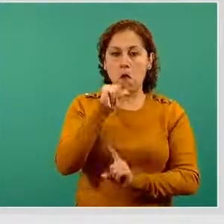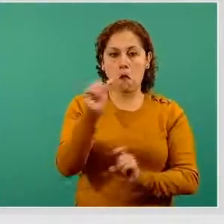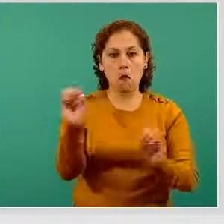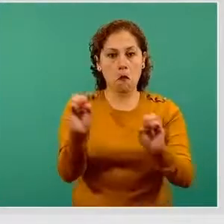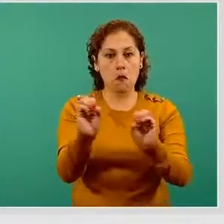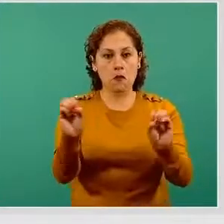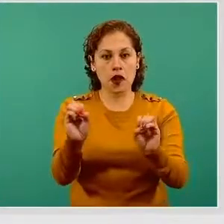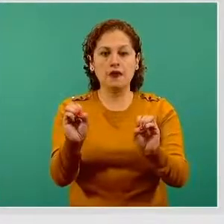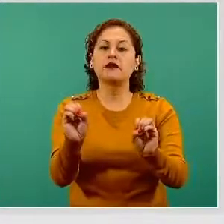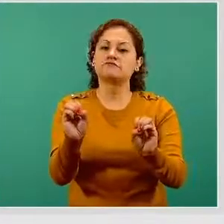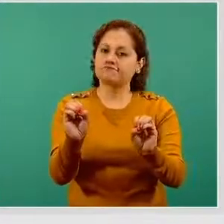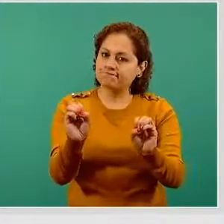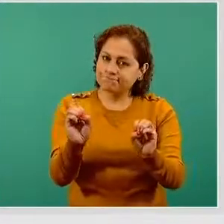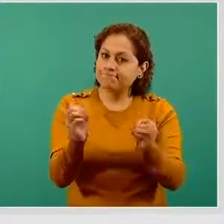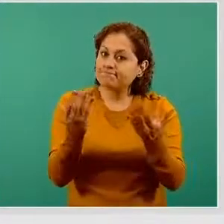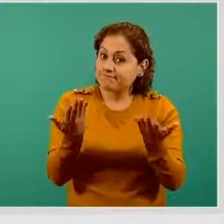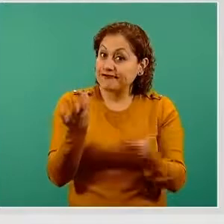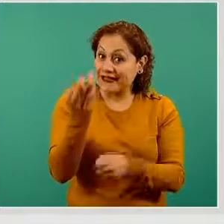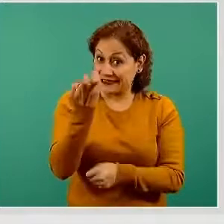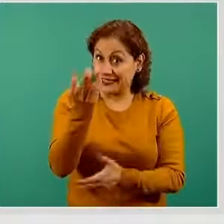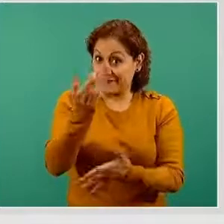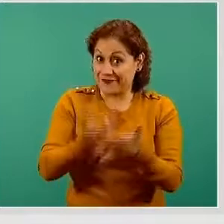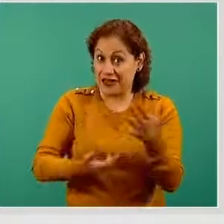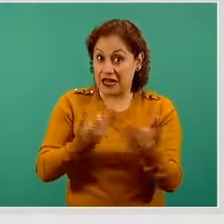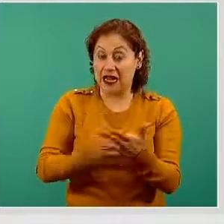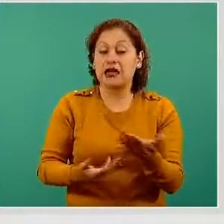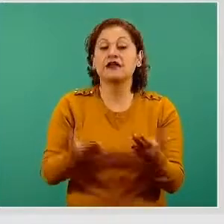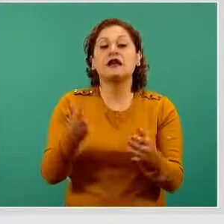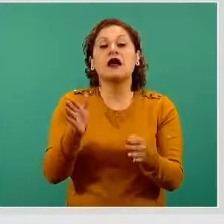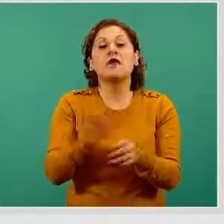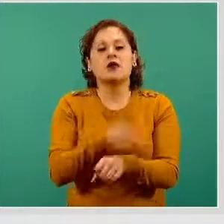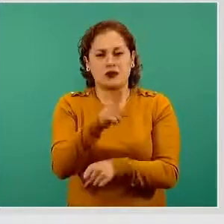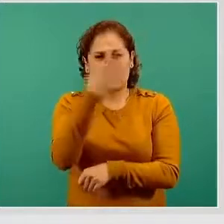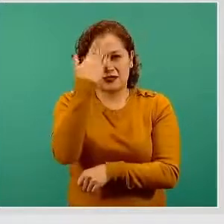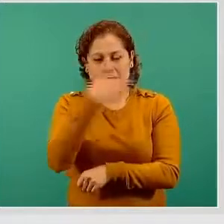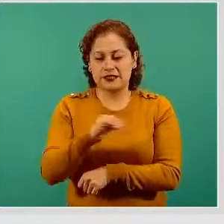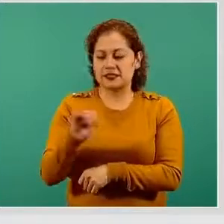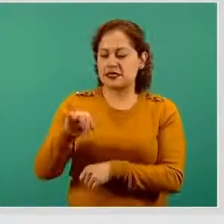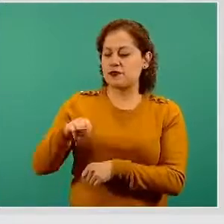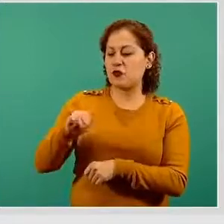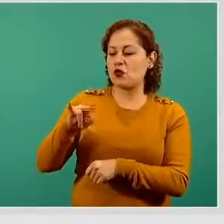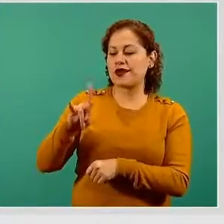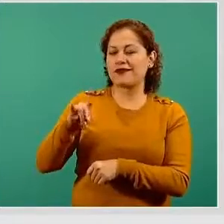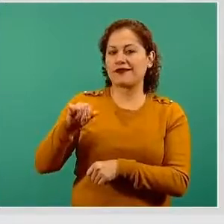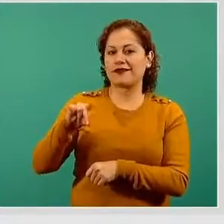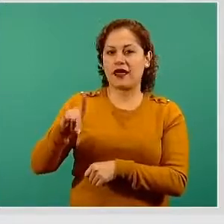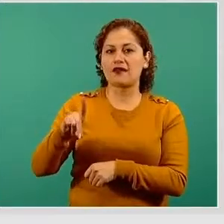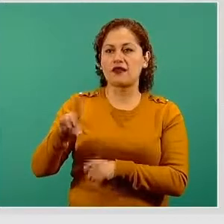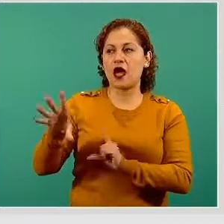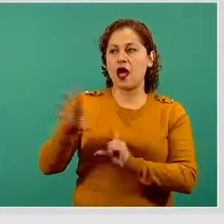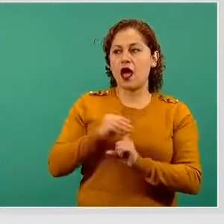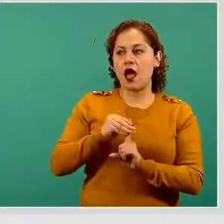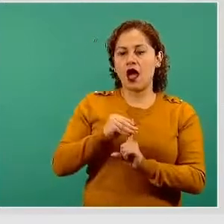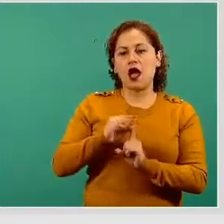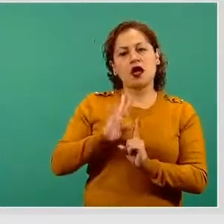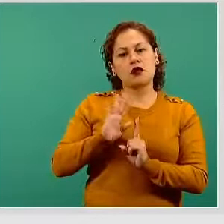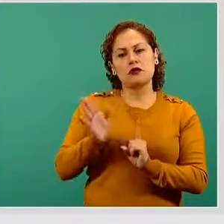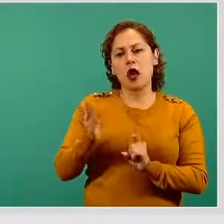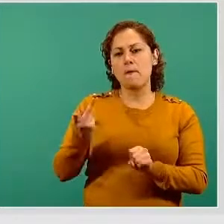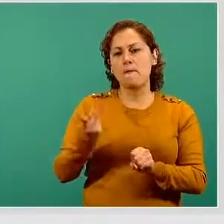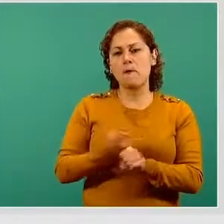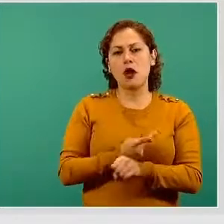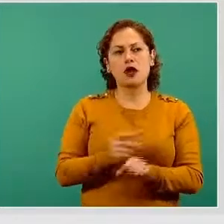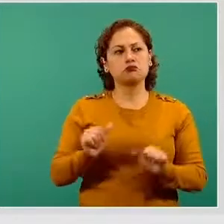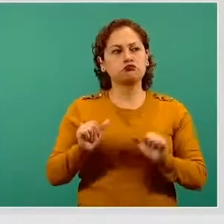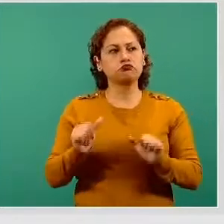ningún antecedente de algún tipo de inmunidad generada, ni menos que ésta sea cruzada para